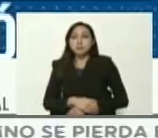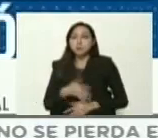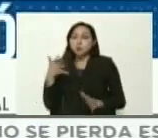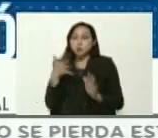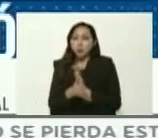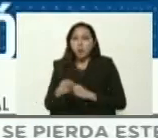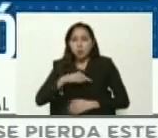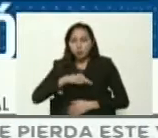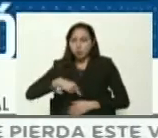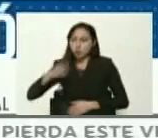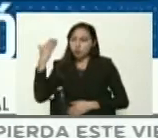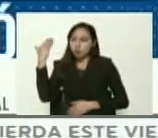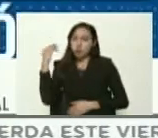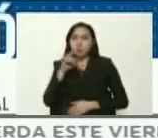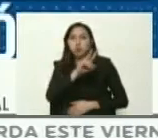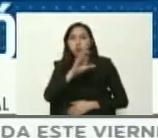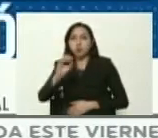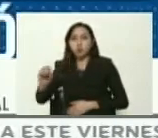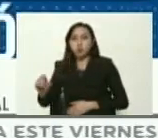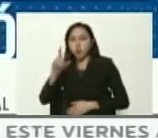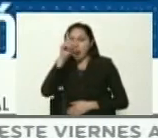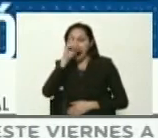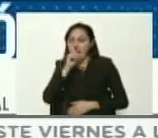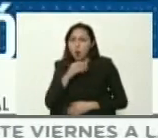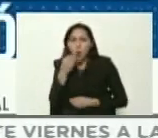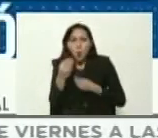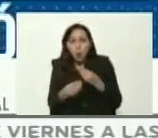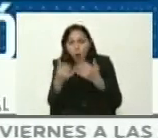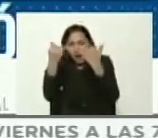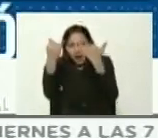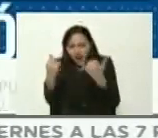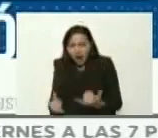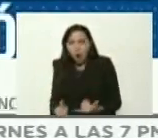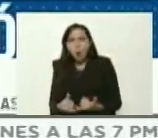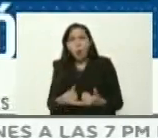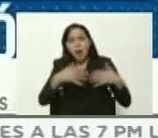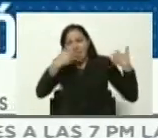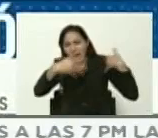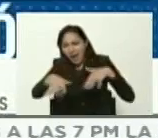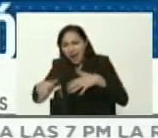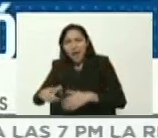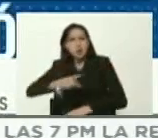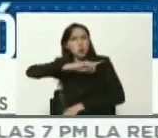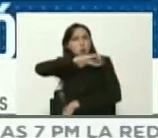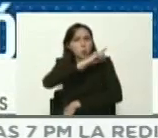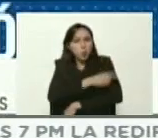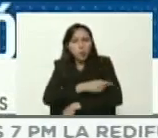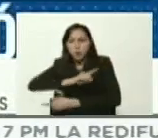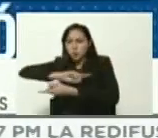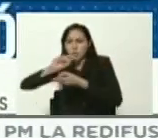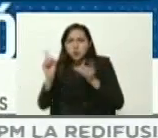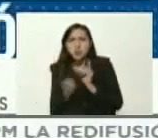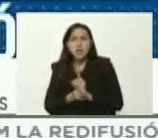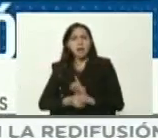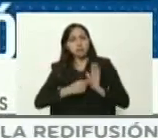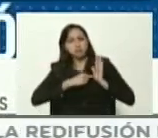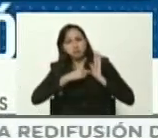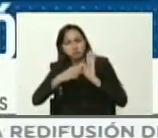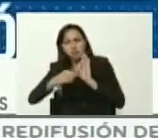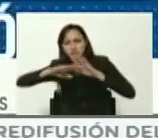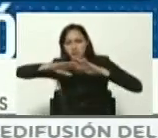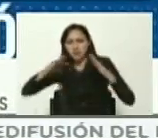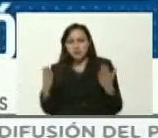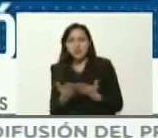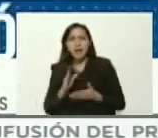éramos hace 200 años, cómo nos convertimos en el ejército más poderoso que se haya conocido jamás en el